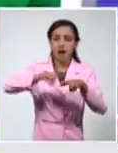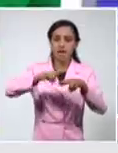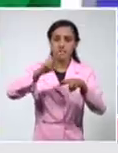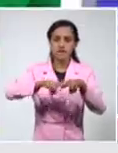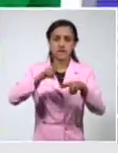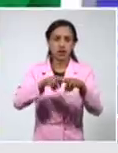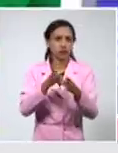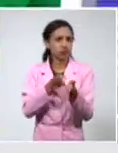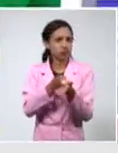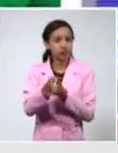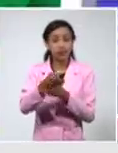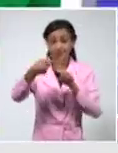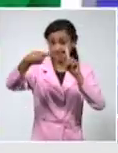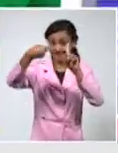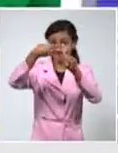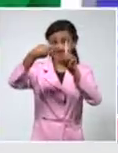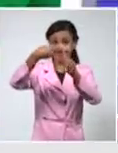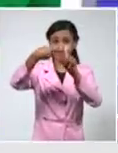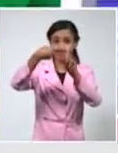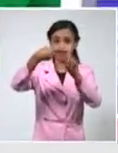en el primer lugar,